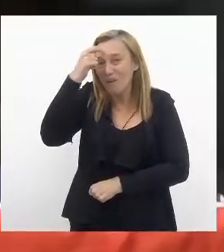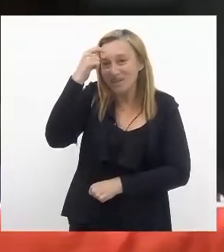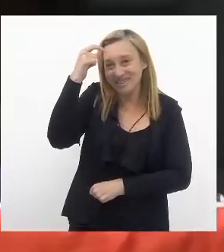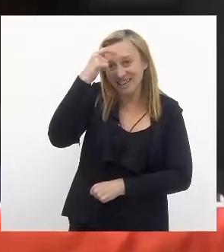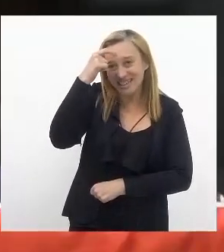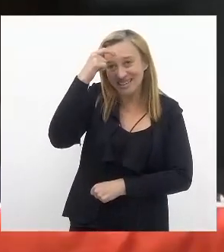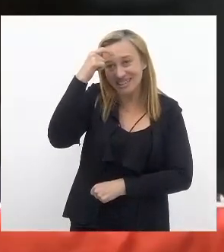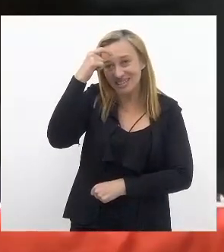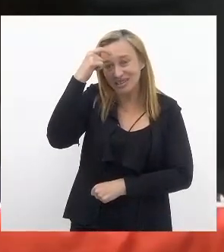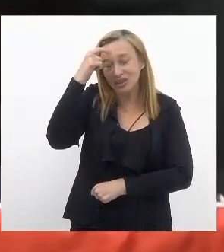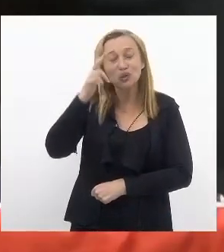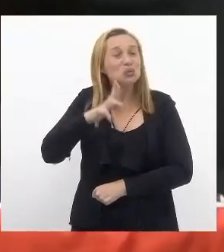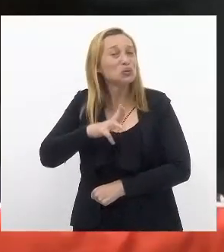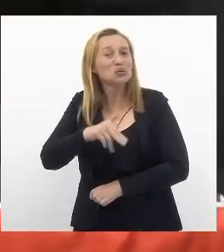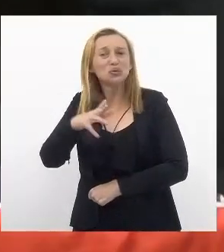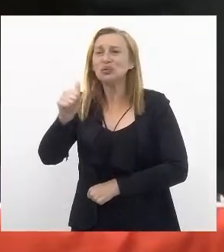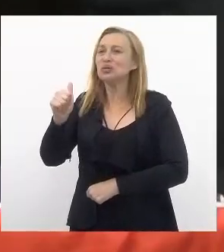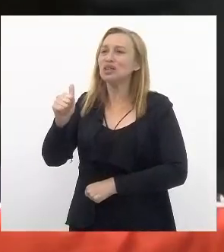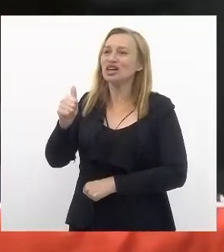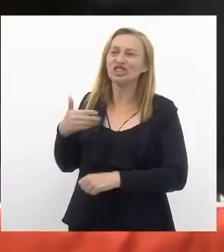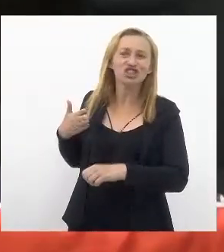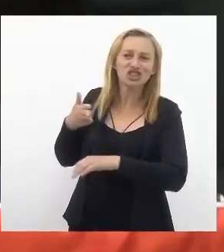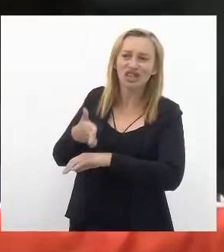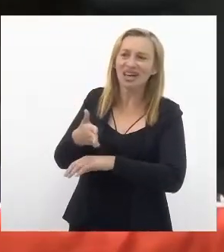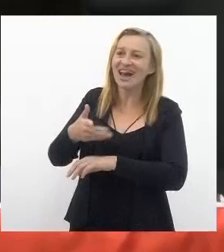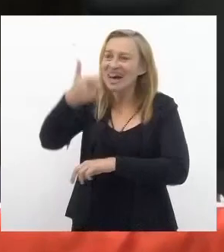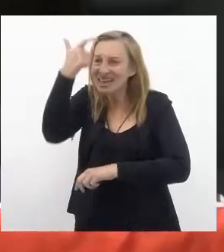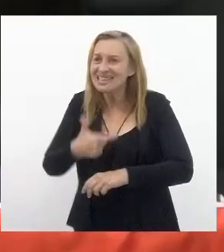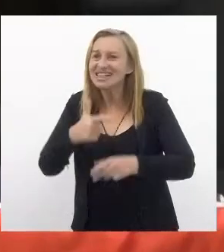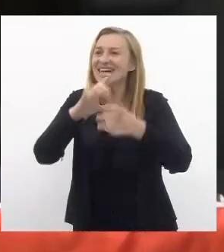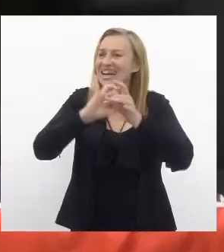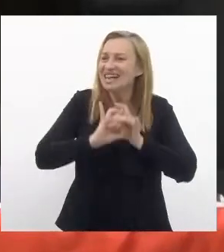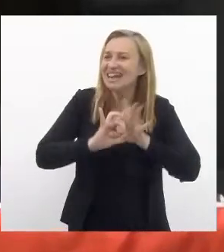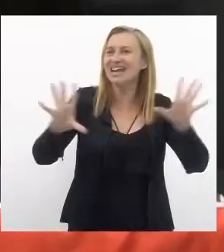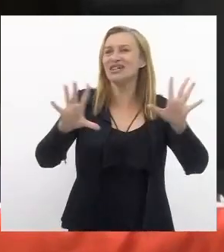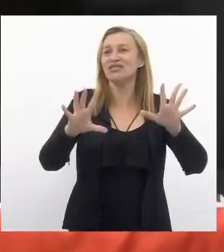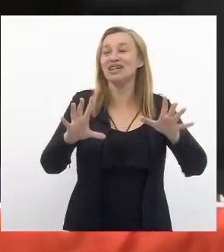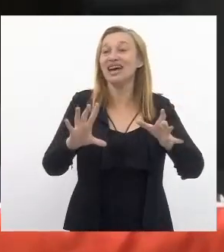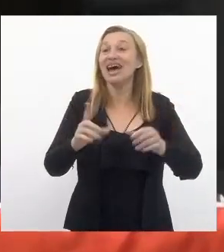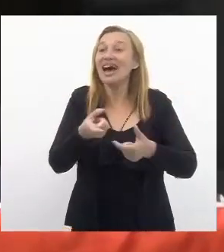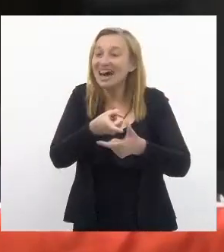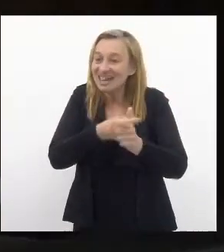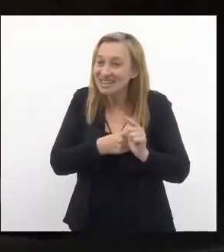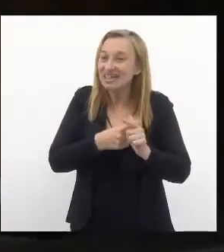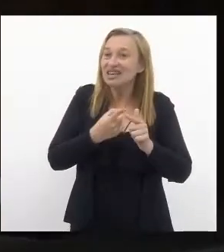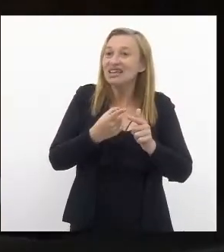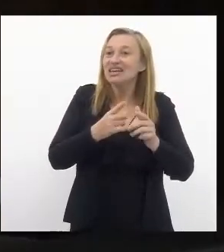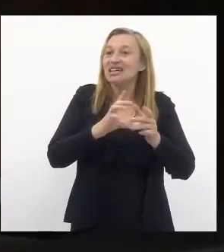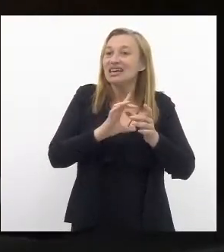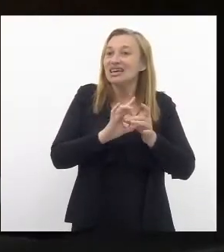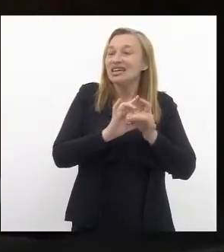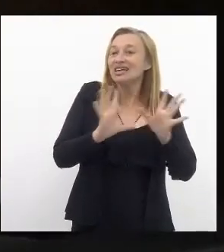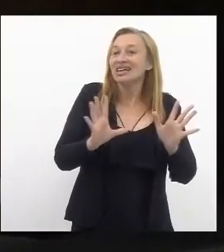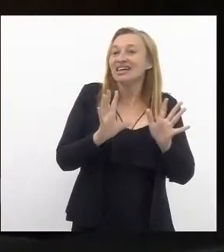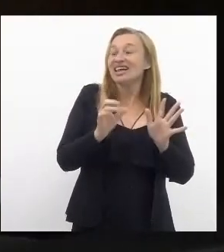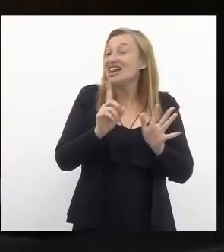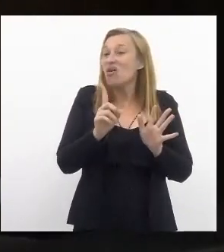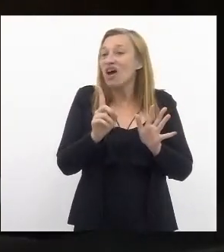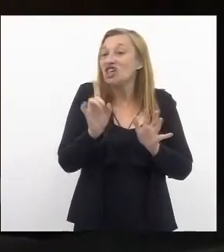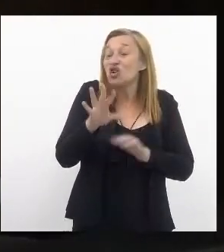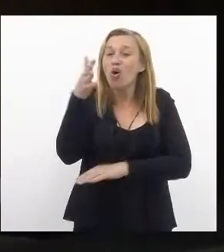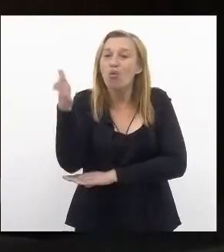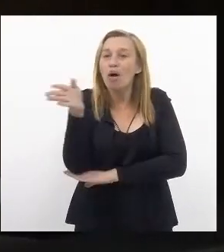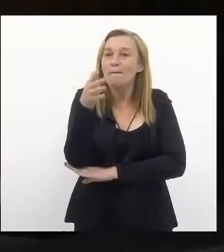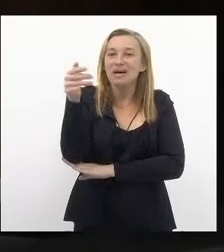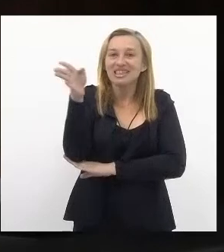conciencia nunca va a poder llegar a ser independiente. La independencia no es una bandera, no